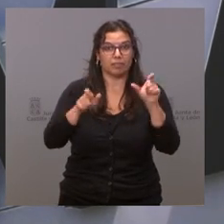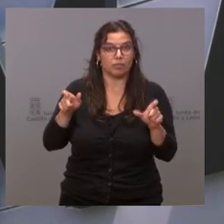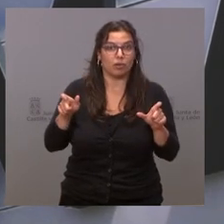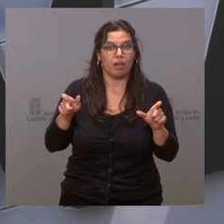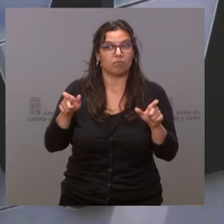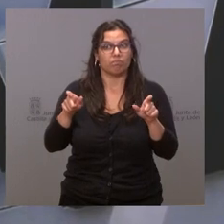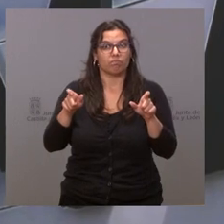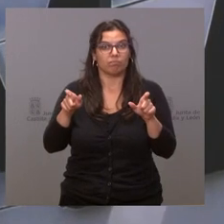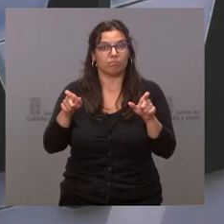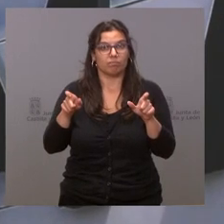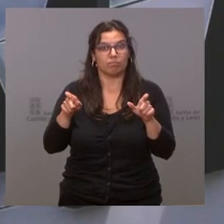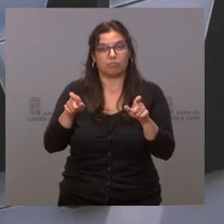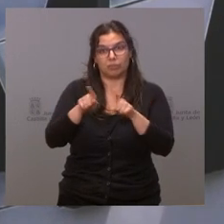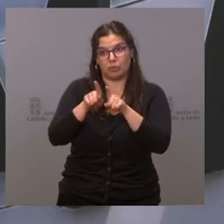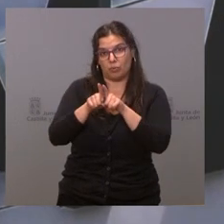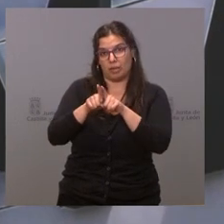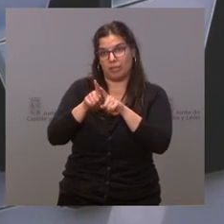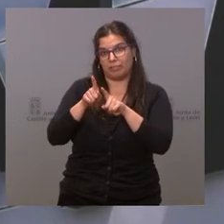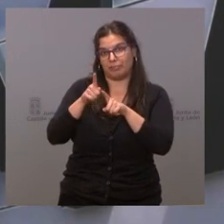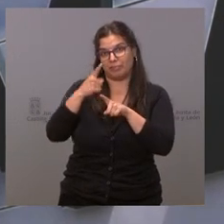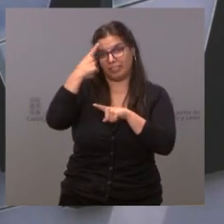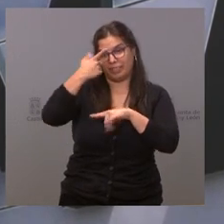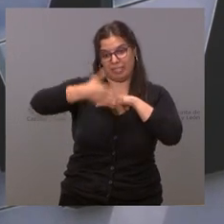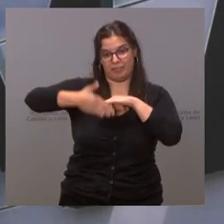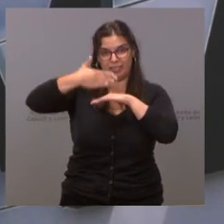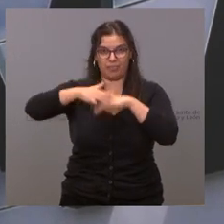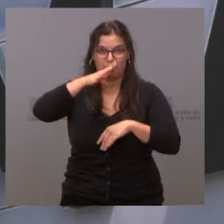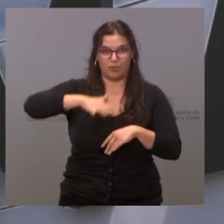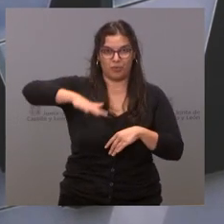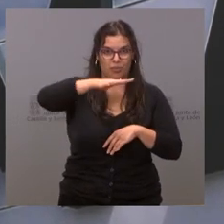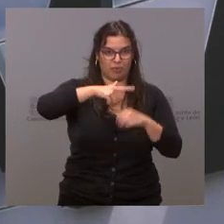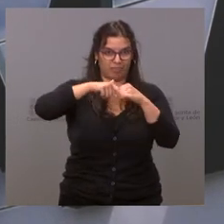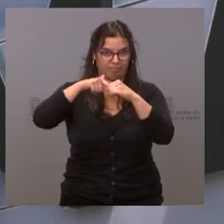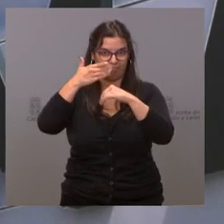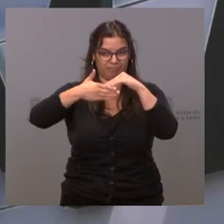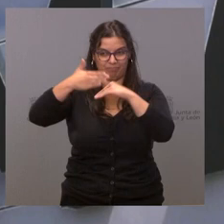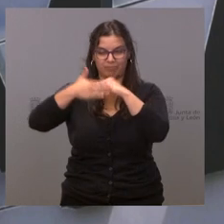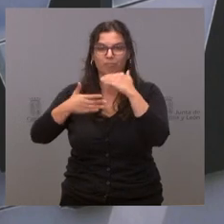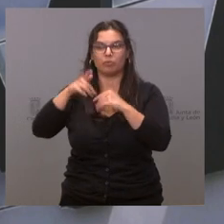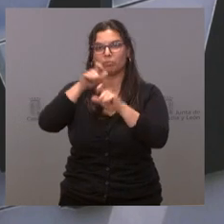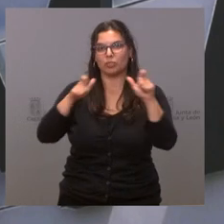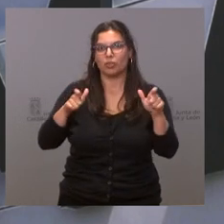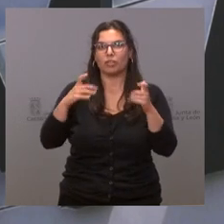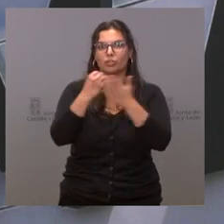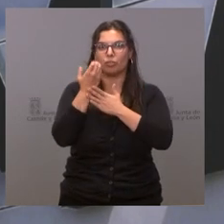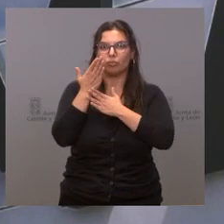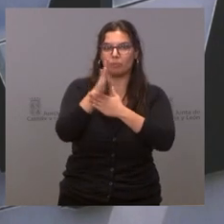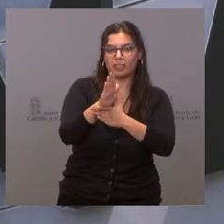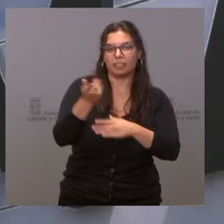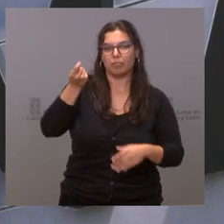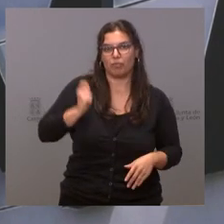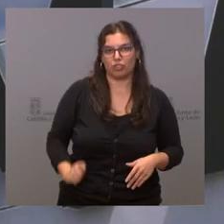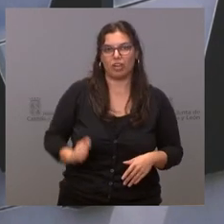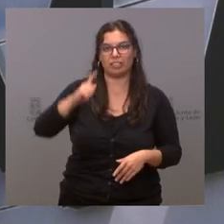reducida por el salón y por otras circunstancias a todos los representantes de los profesionales del centro